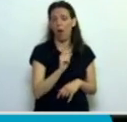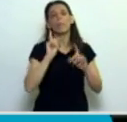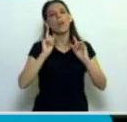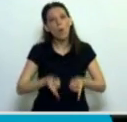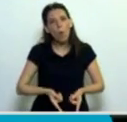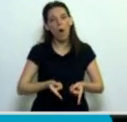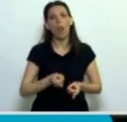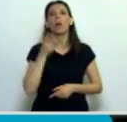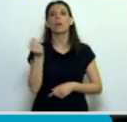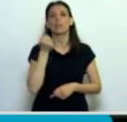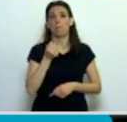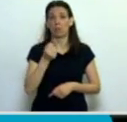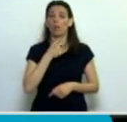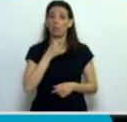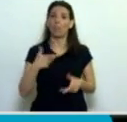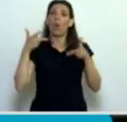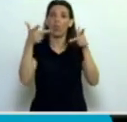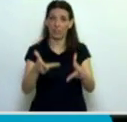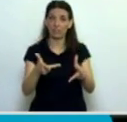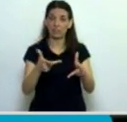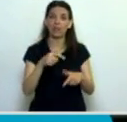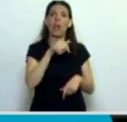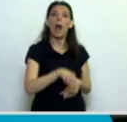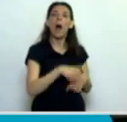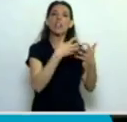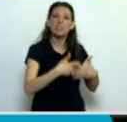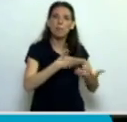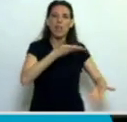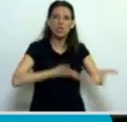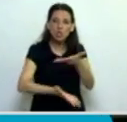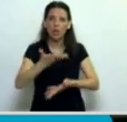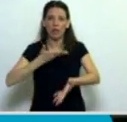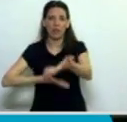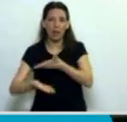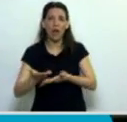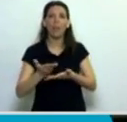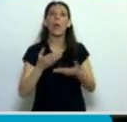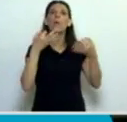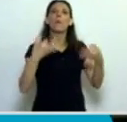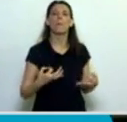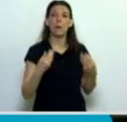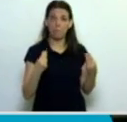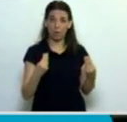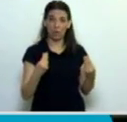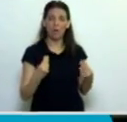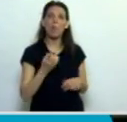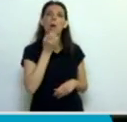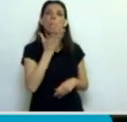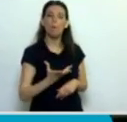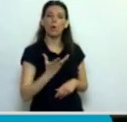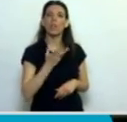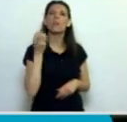formas, resulta esencial mencionar que el actual sistema solidario de reparto funciona gracias a que recibe una